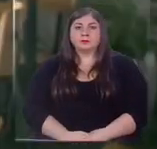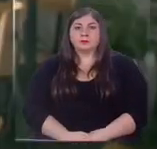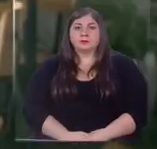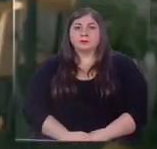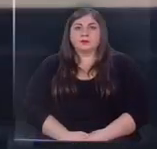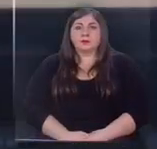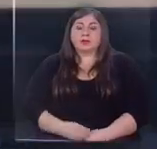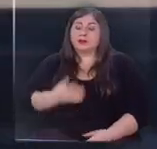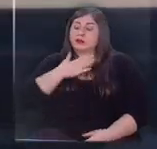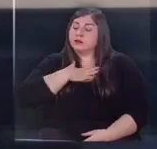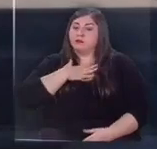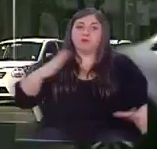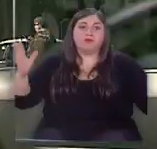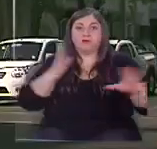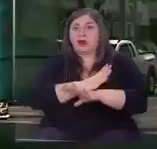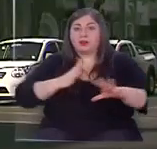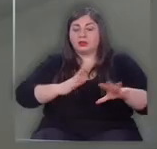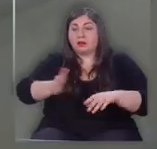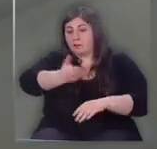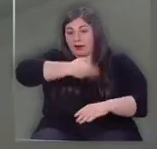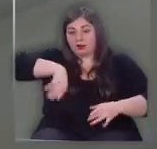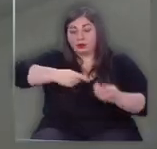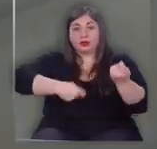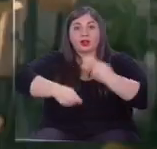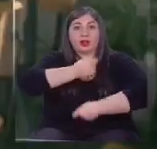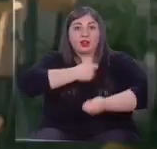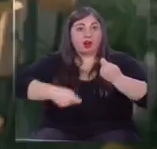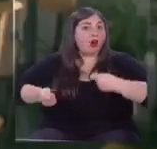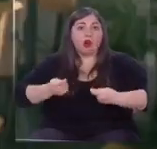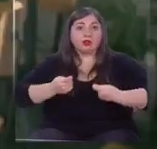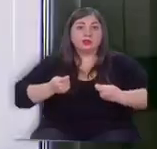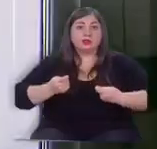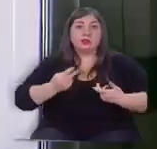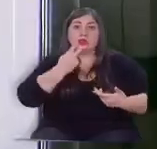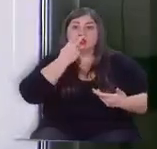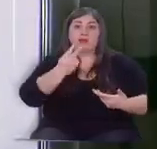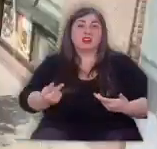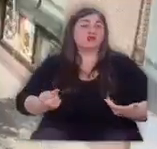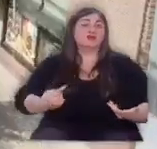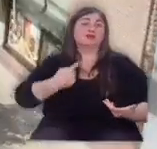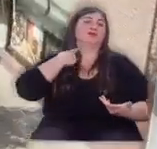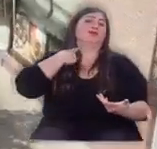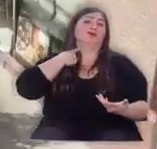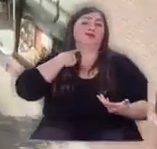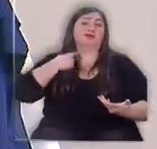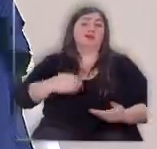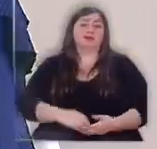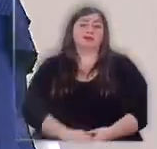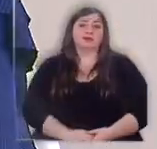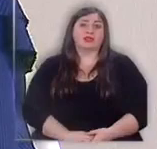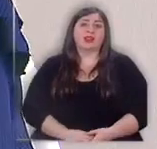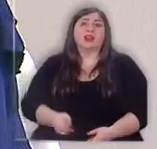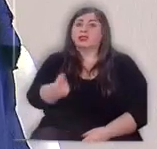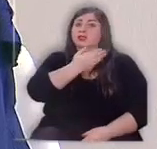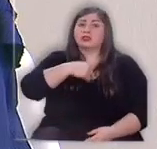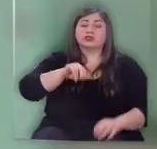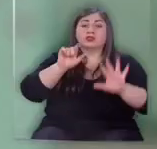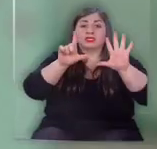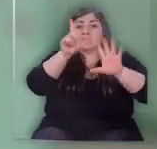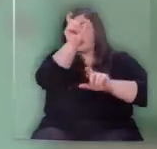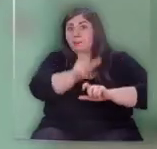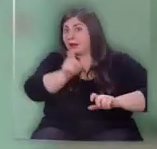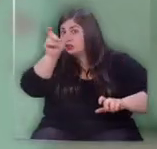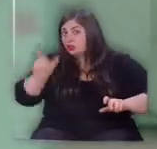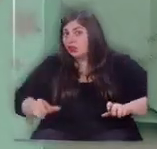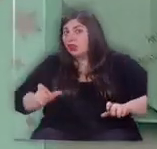Nos pegó muy fuerte. Por tanto, nuestros locales se vieron totalmente liquidados. Nosotros éramos 7 personas y